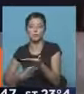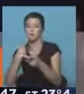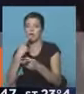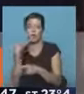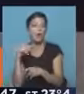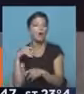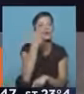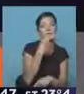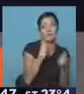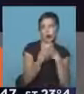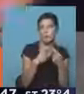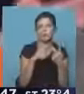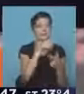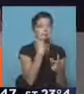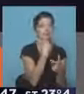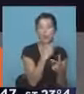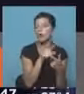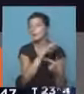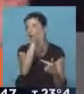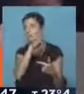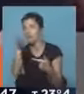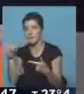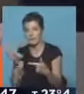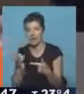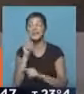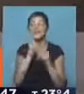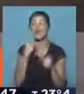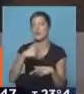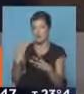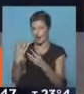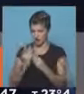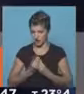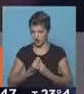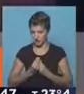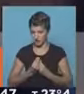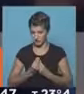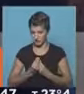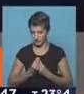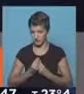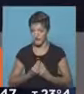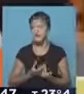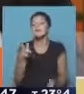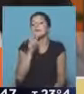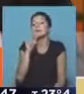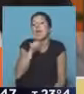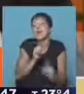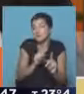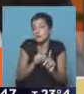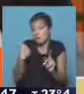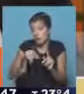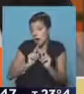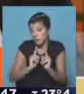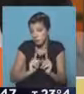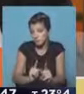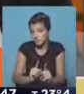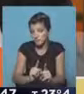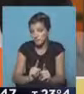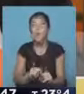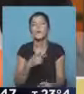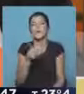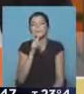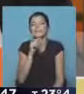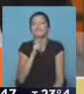como ellos iban hacer y así alguno te va abrir una puerta en ese sentido no creo que atrás lo pueda resolver en términos de bernard viste una